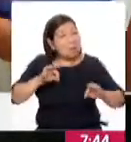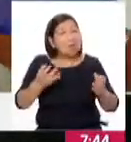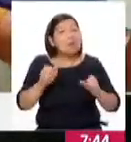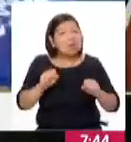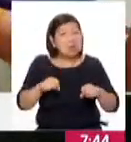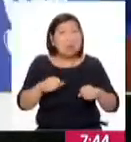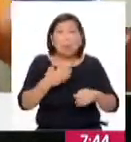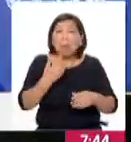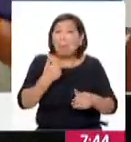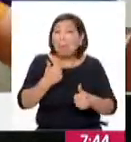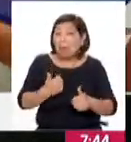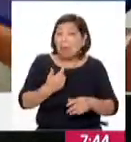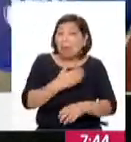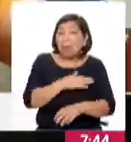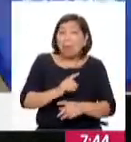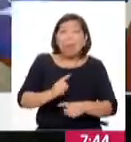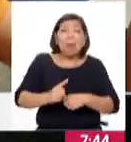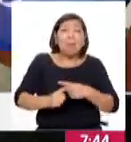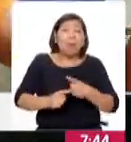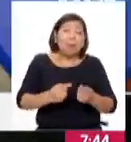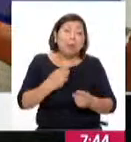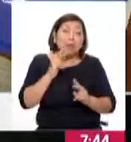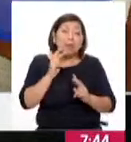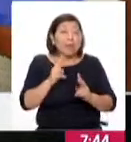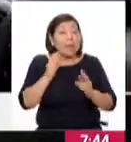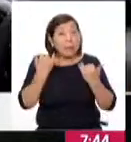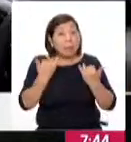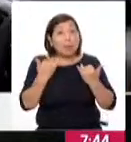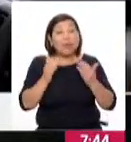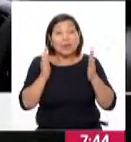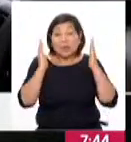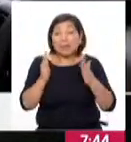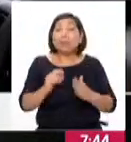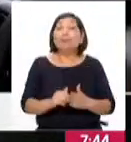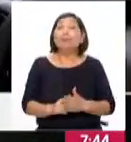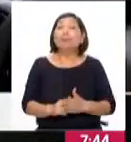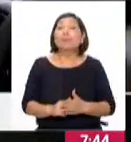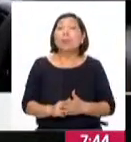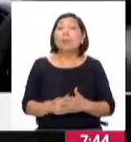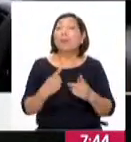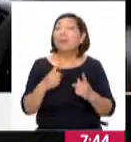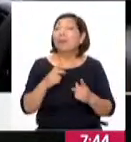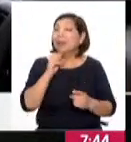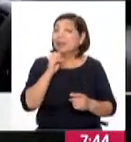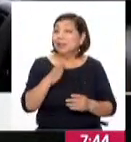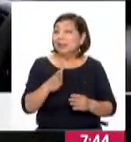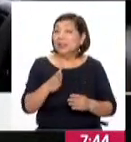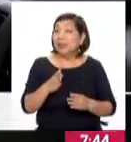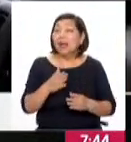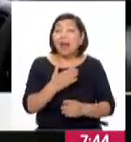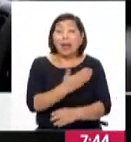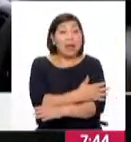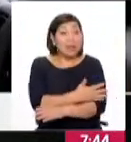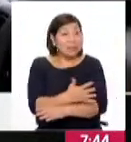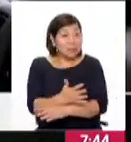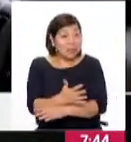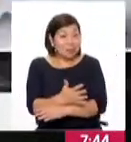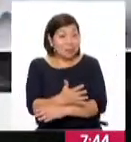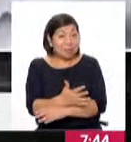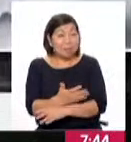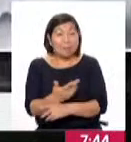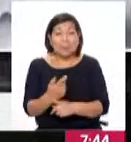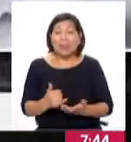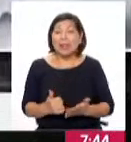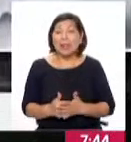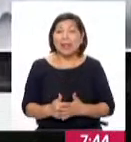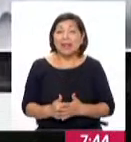favorables No eso sí la próxima semana También estamos pendientes a eso correcto Y por último nos no mencionamos a la selva Disculpe pero acá estábamos hablando